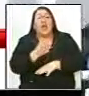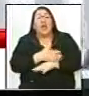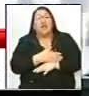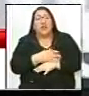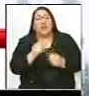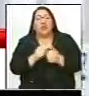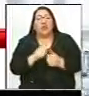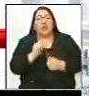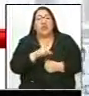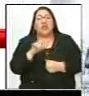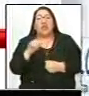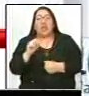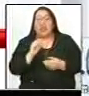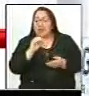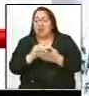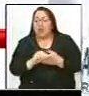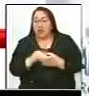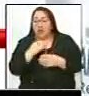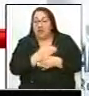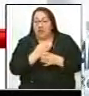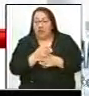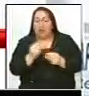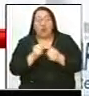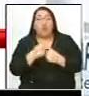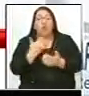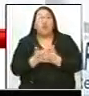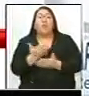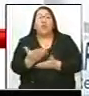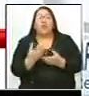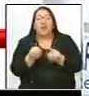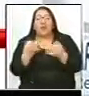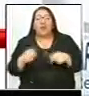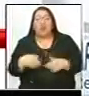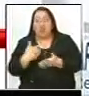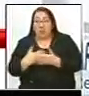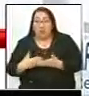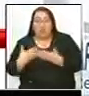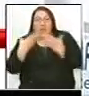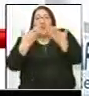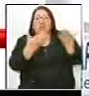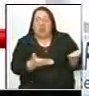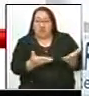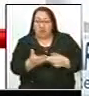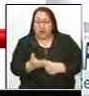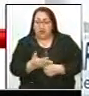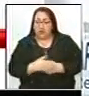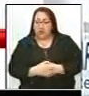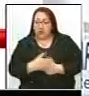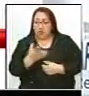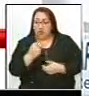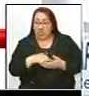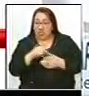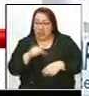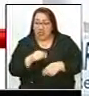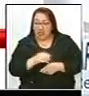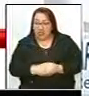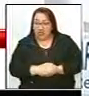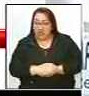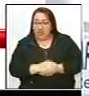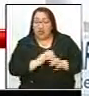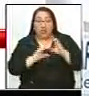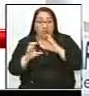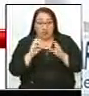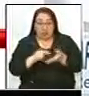JICA es que mandemos una fórmula o varias propuestas de acá, de las que estamos comentando. Yo que quisiera en esta